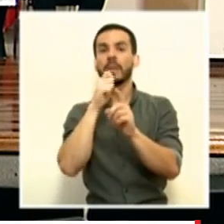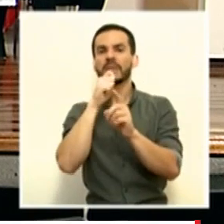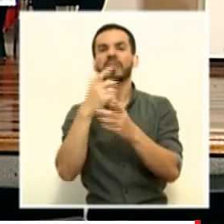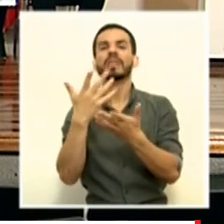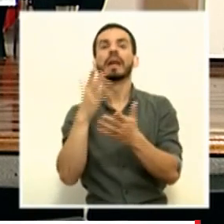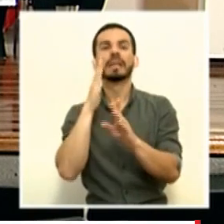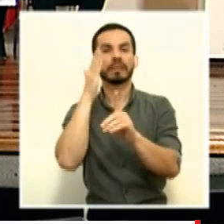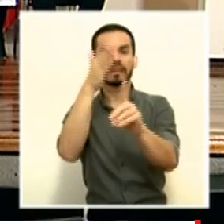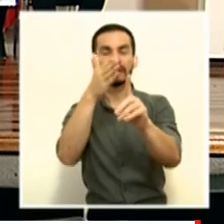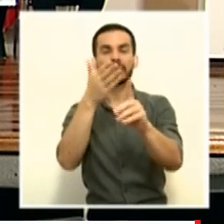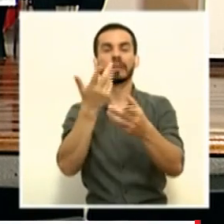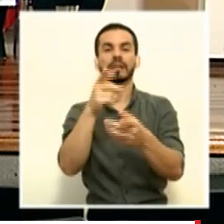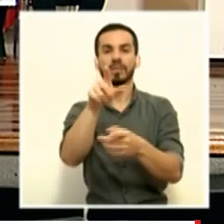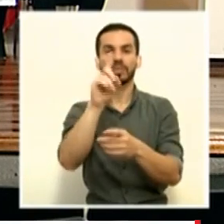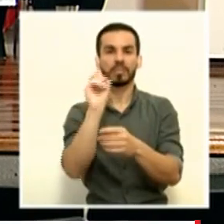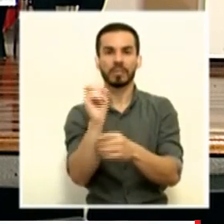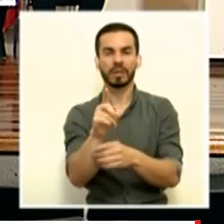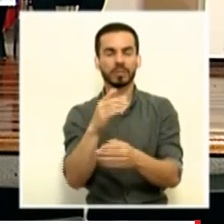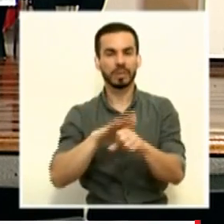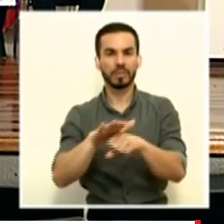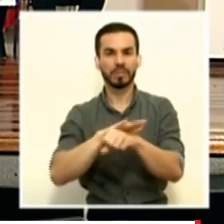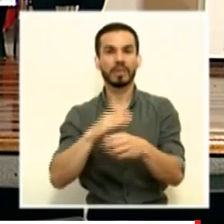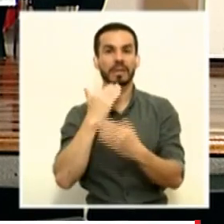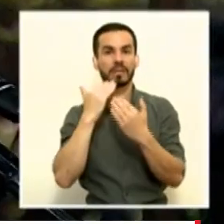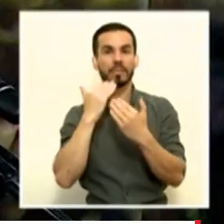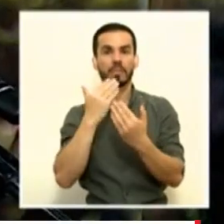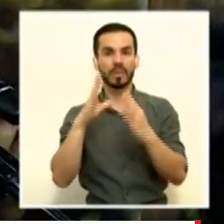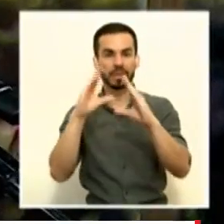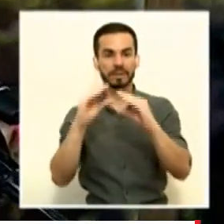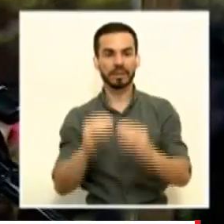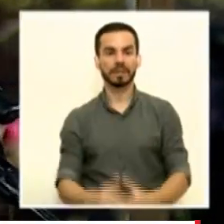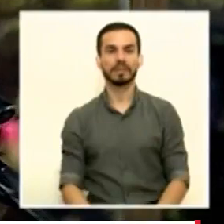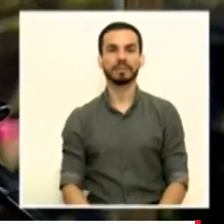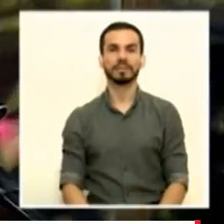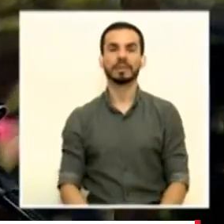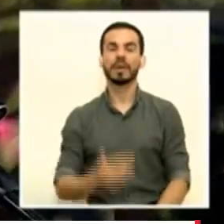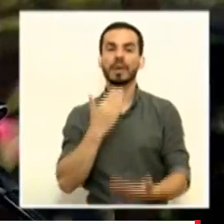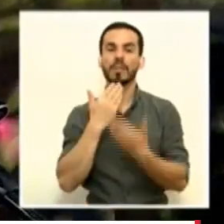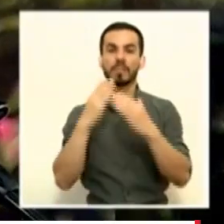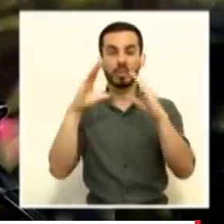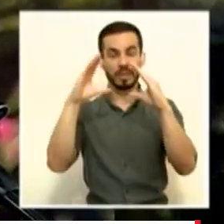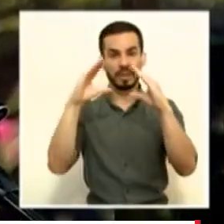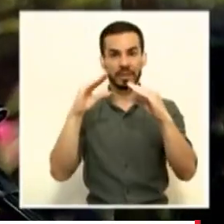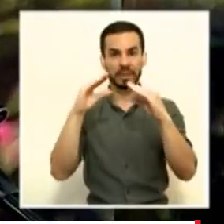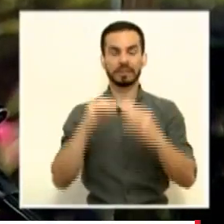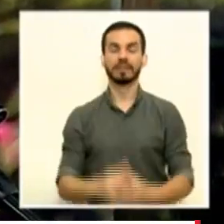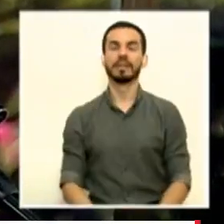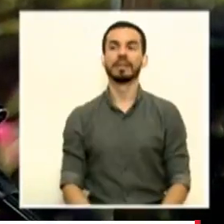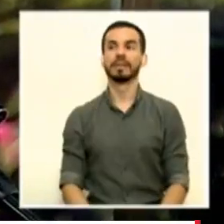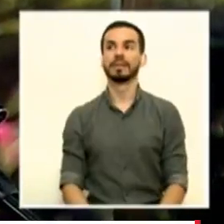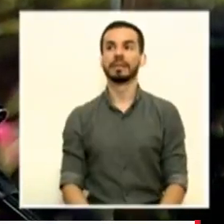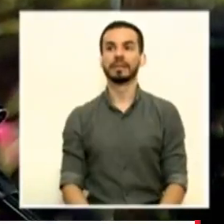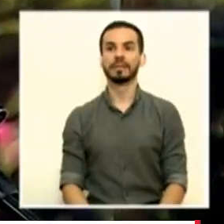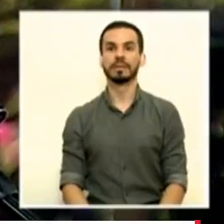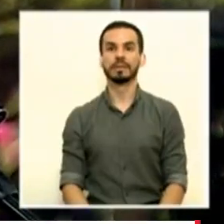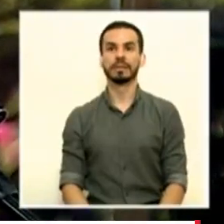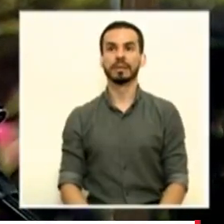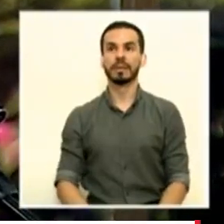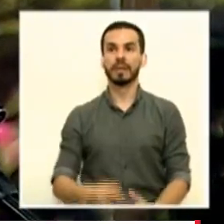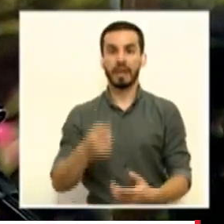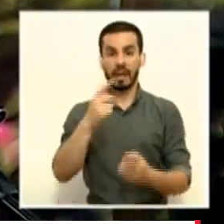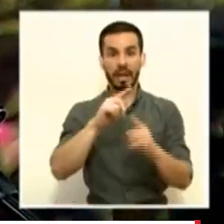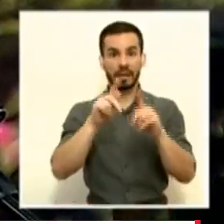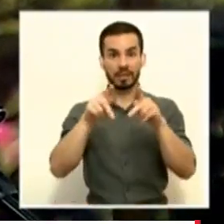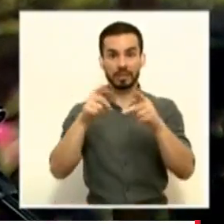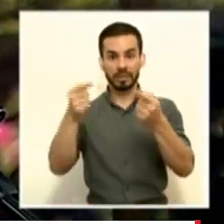nos indica a quién va dirigida su consulta, por favor. Buenas tardes, don Edgar. Muy buenas tardes a los